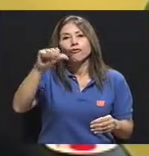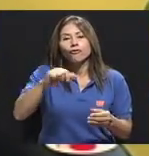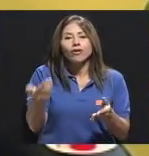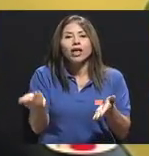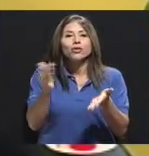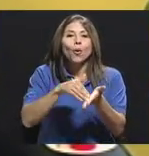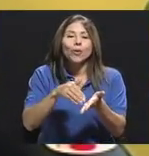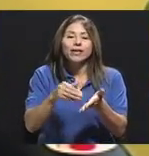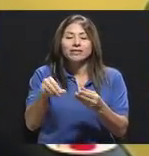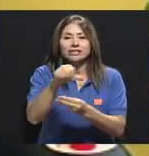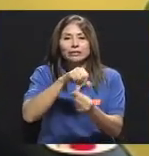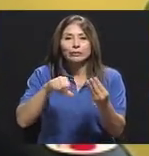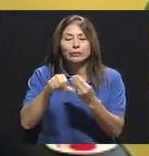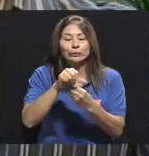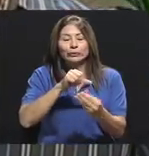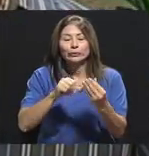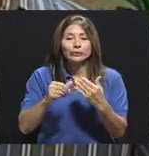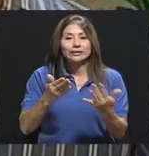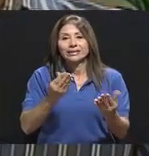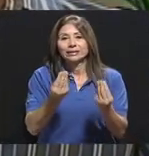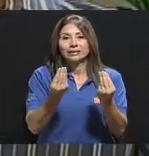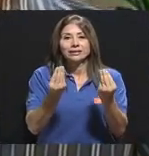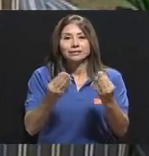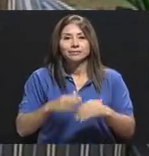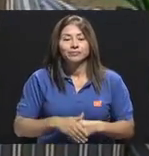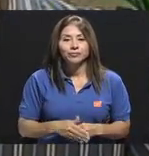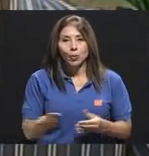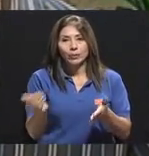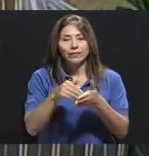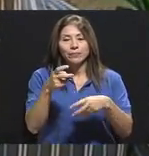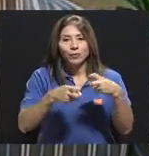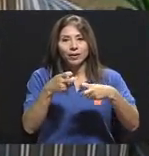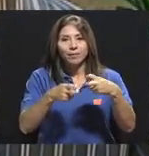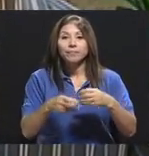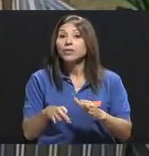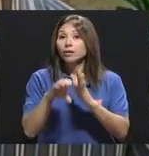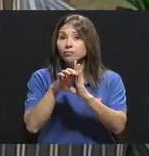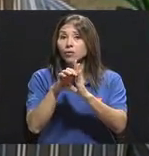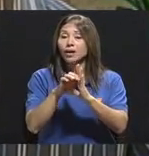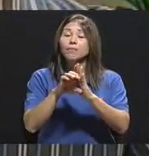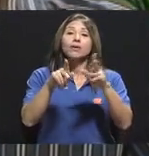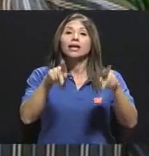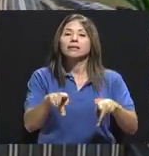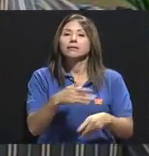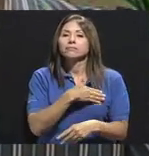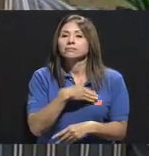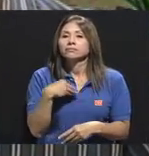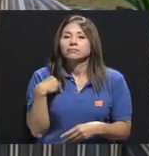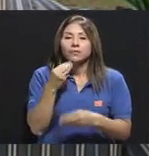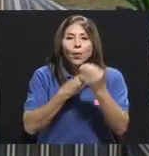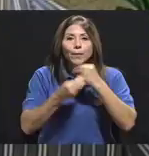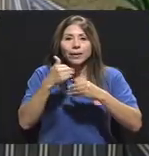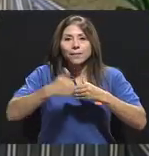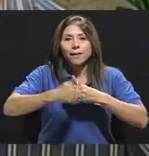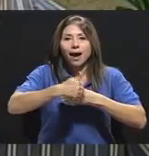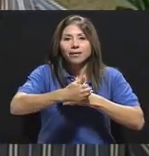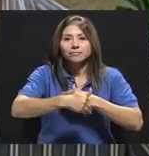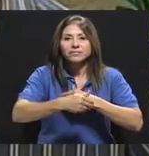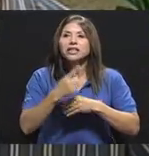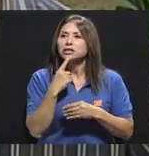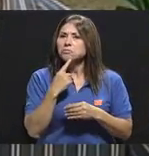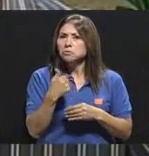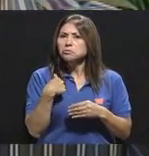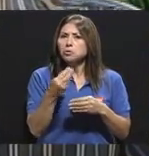misma al mismo problema verdad y con la gente que que le gusta mucho el pan por ejemplo que dice Bueno yo como mucho pan pero es pan